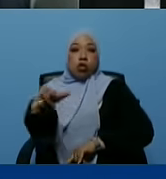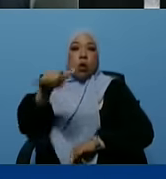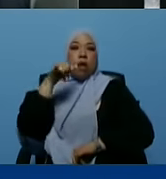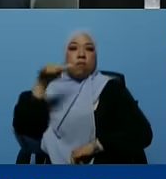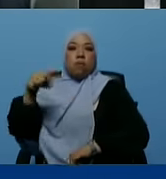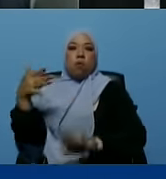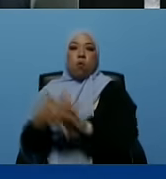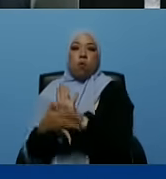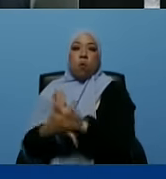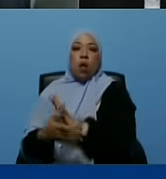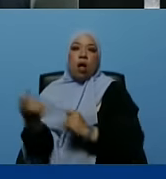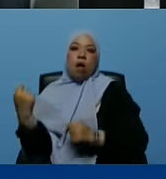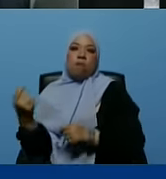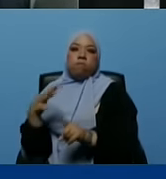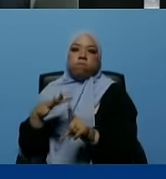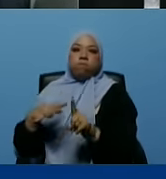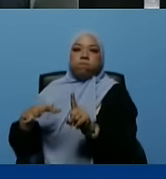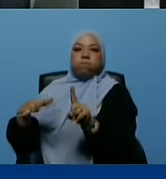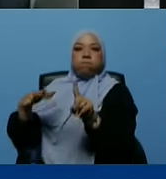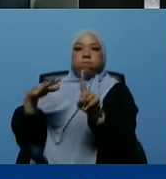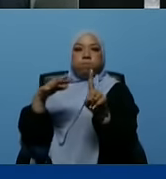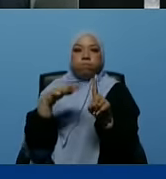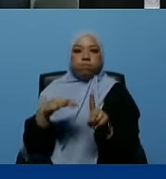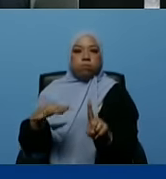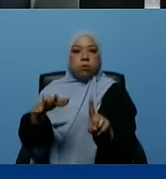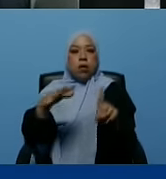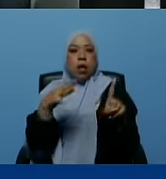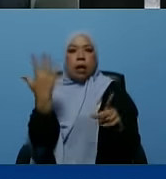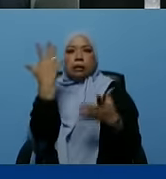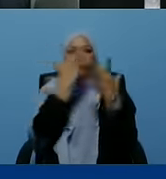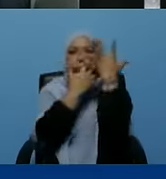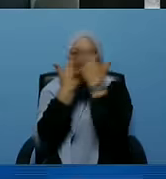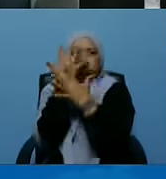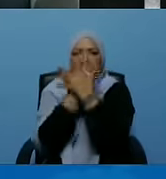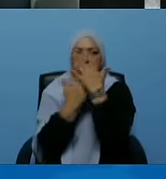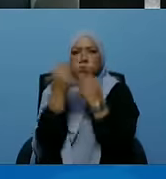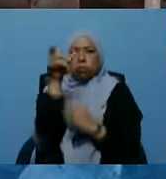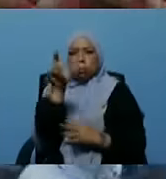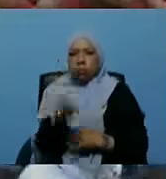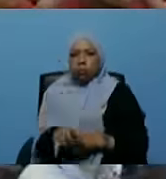que chantajean. El que se deja chantajear una vez,